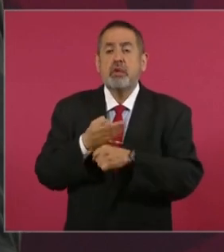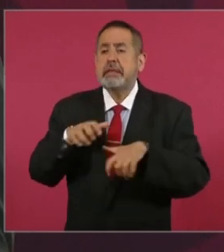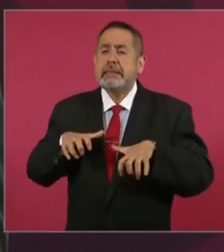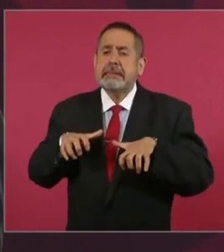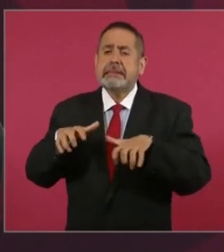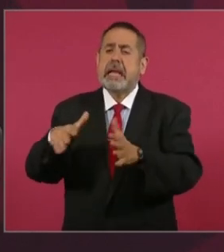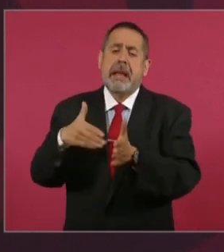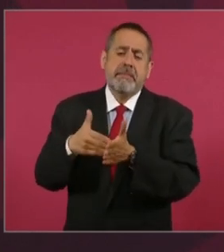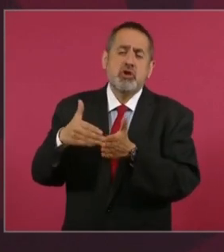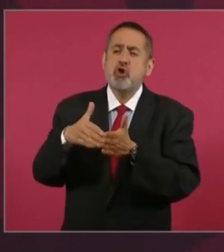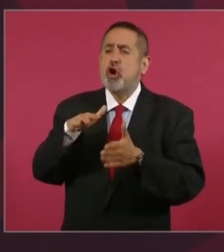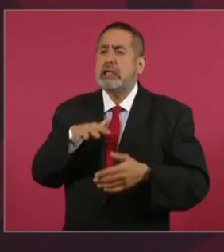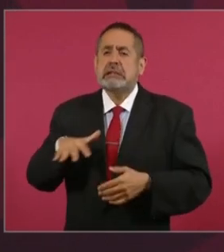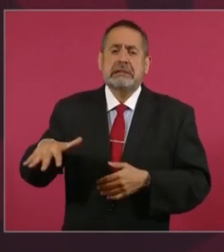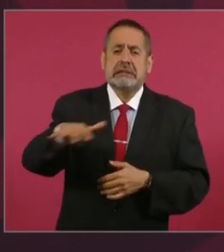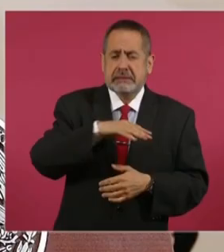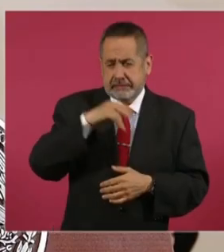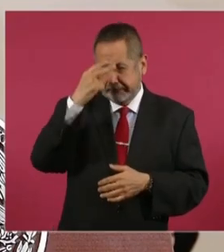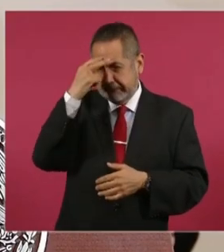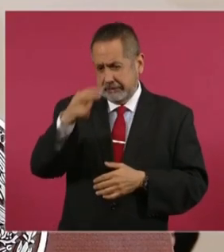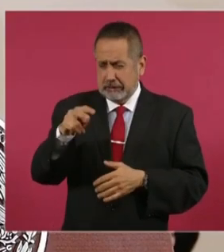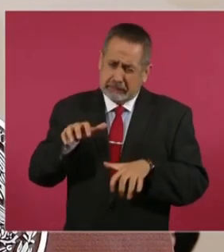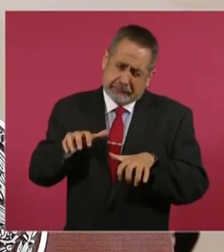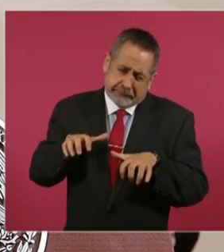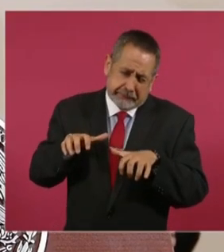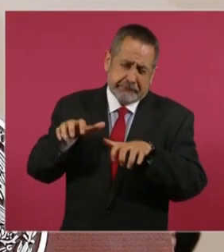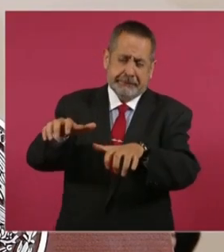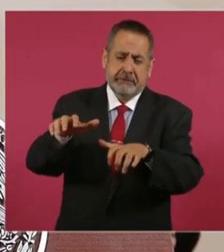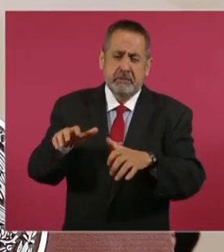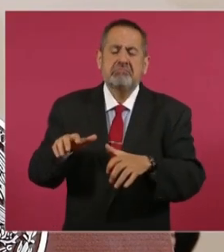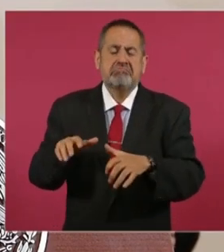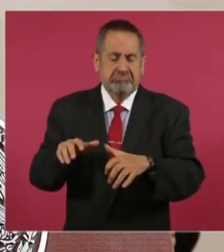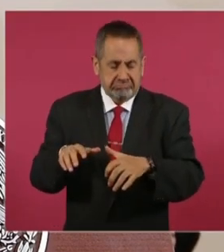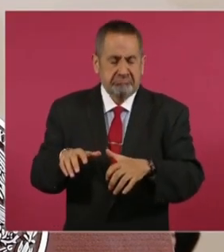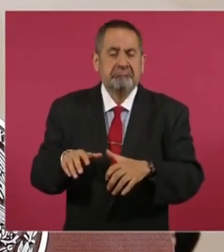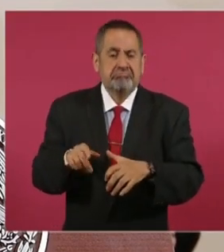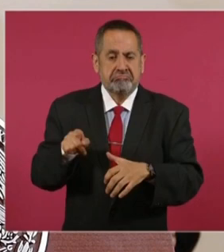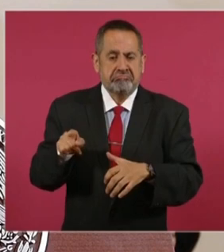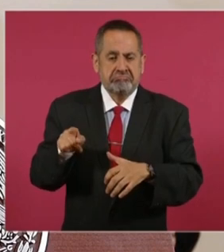los mexicanos que ya